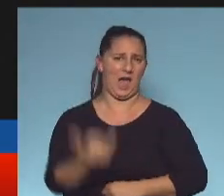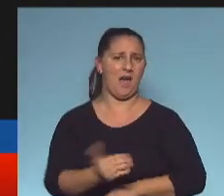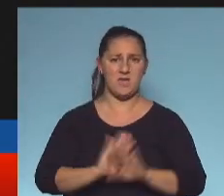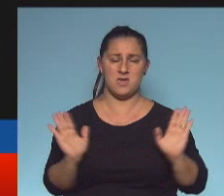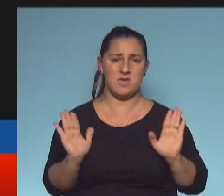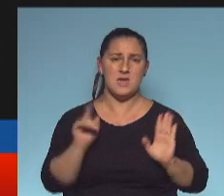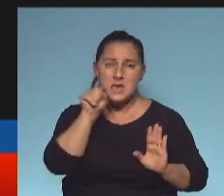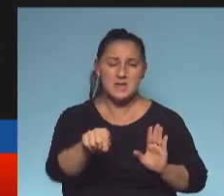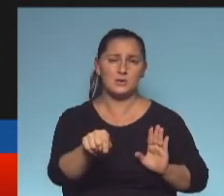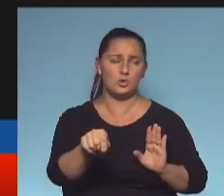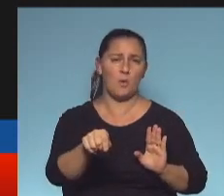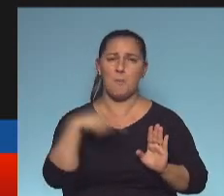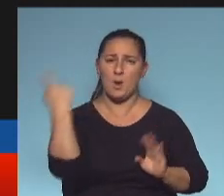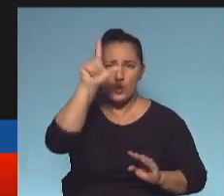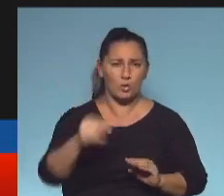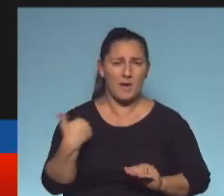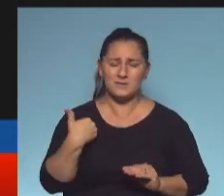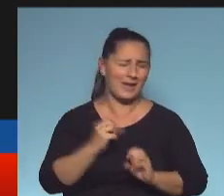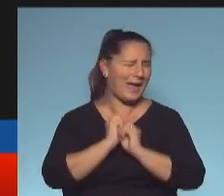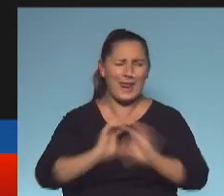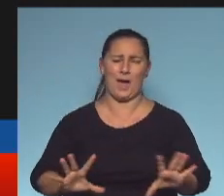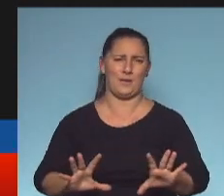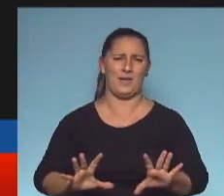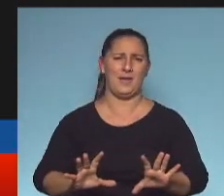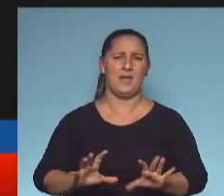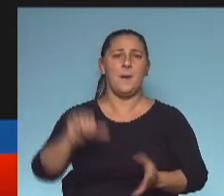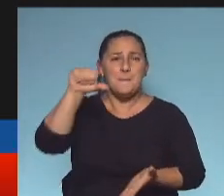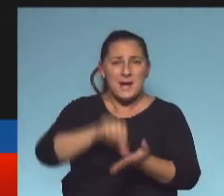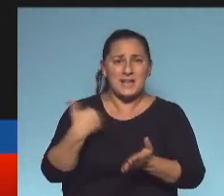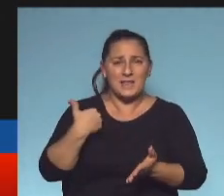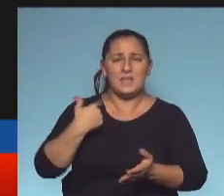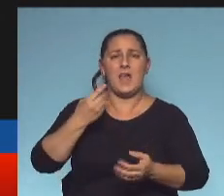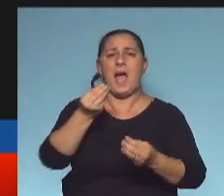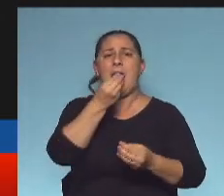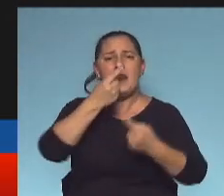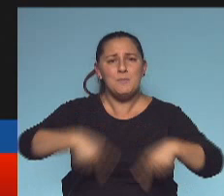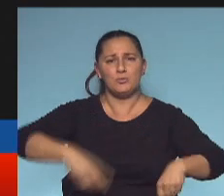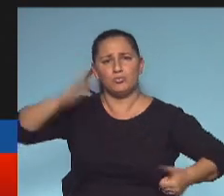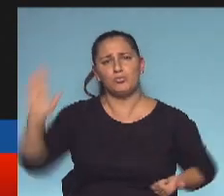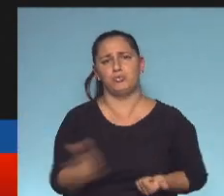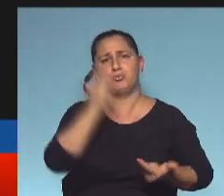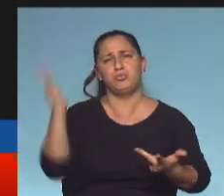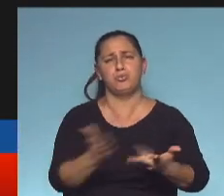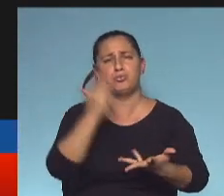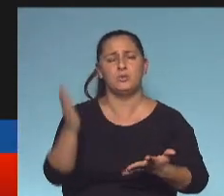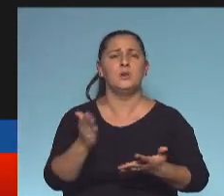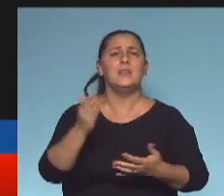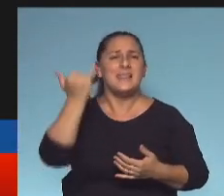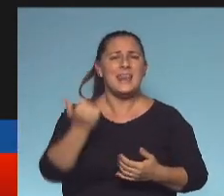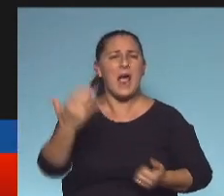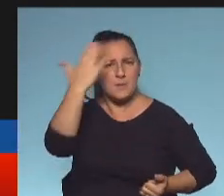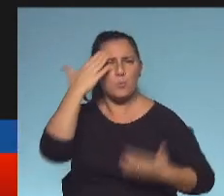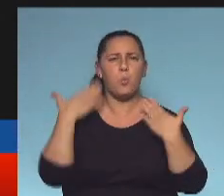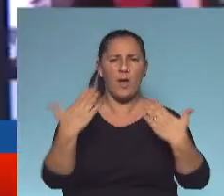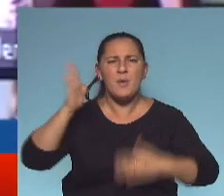eso es tremendo para nuestro país. Un país que produce alimento que tiene capacidad